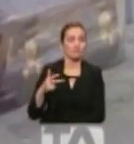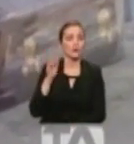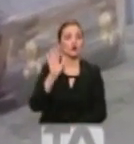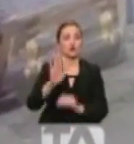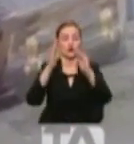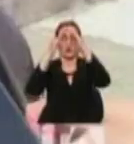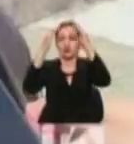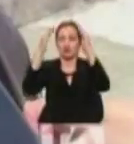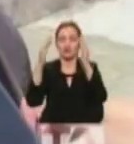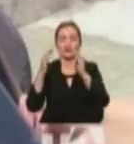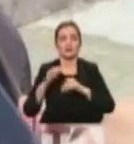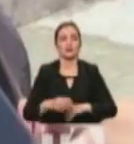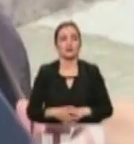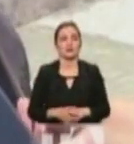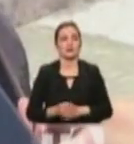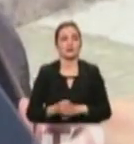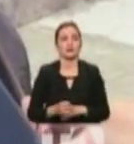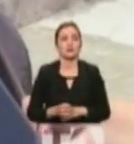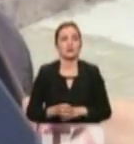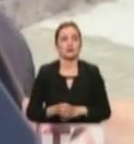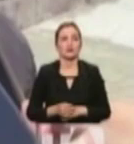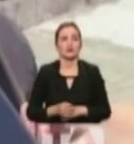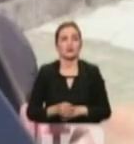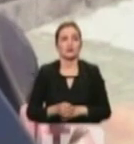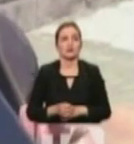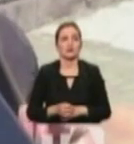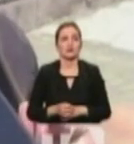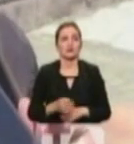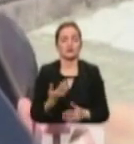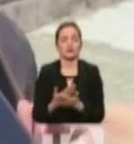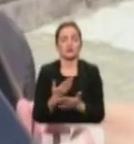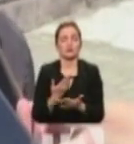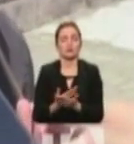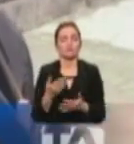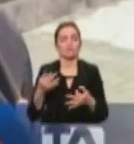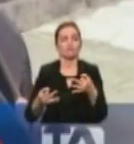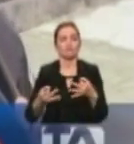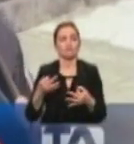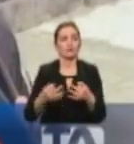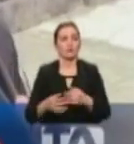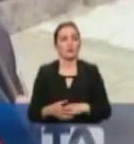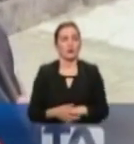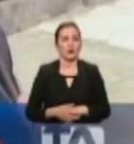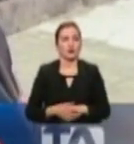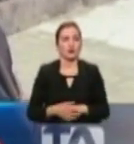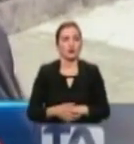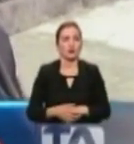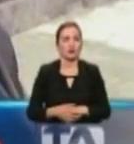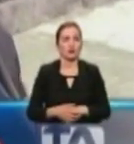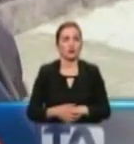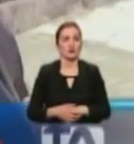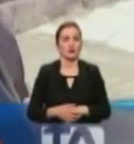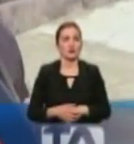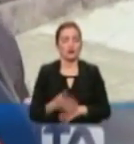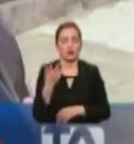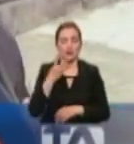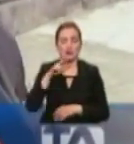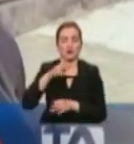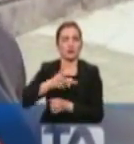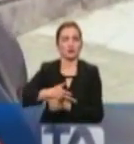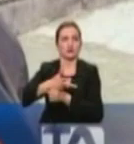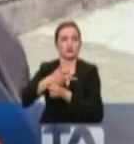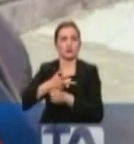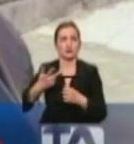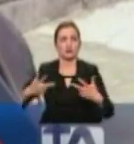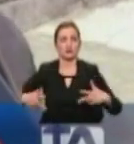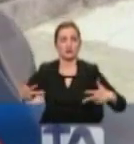sus hogares. Claro que debemos pedir justicia porque la verdad ustedes ven en las cámaras cómo es